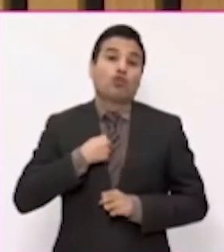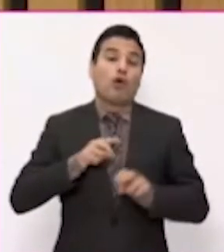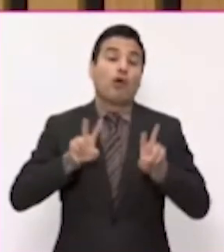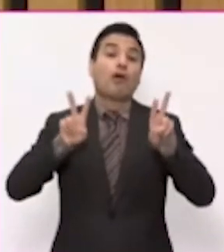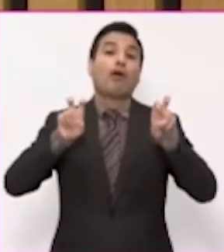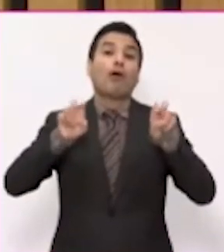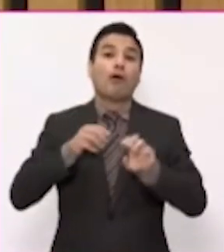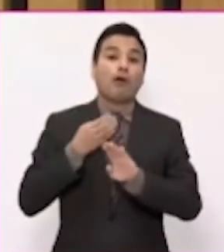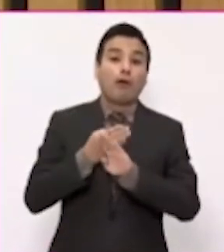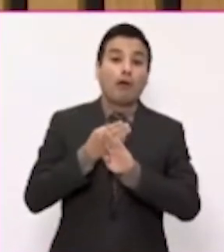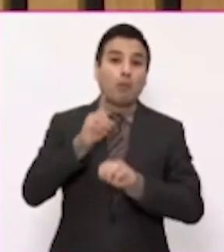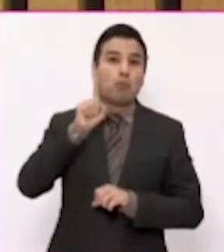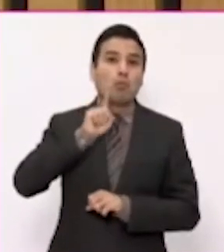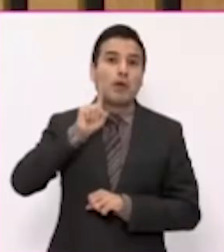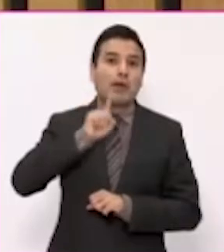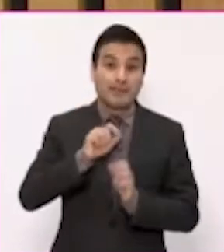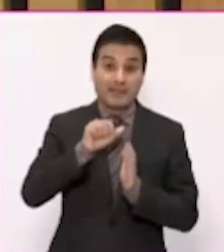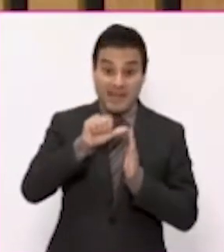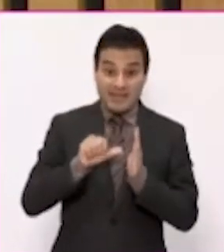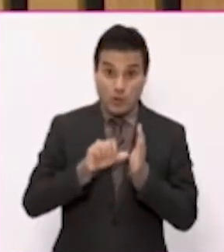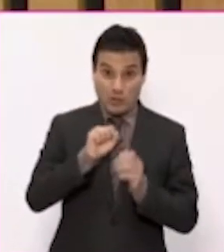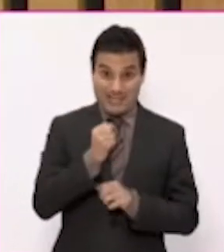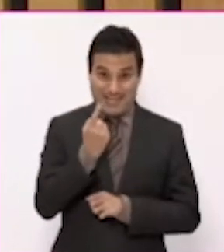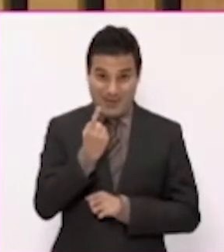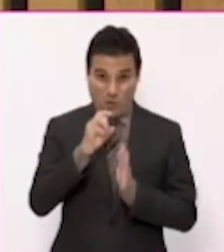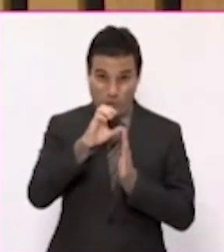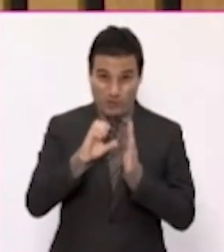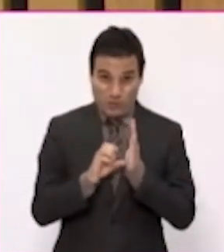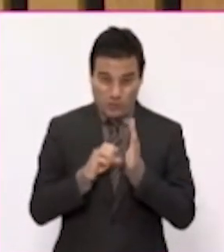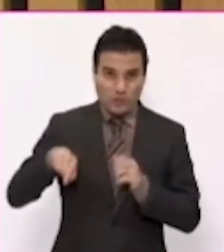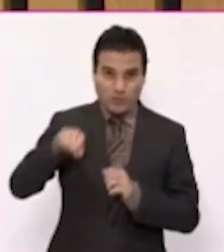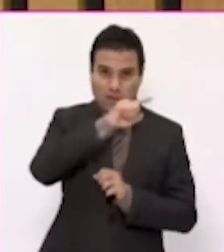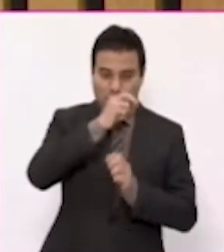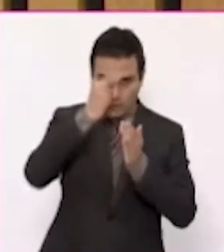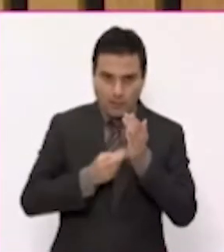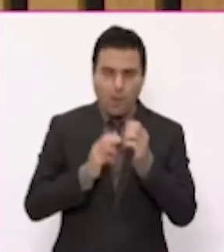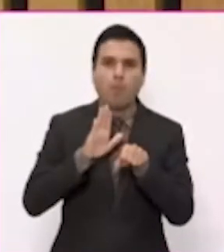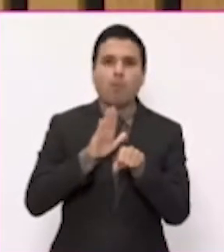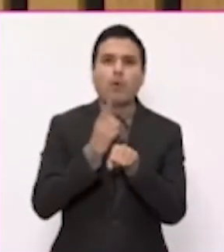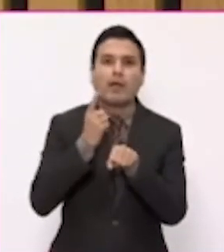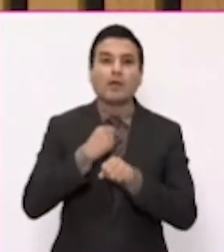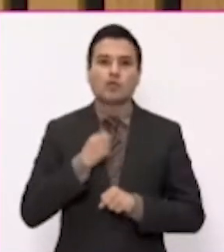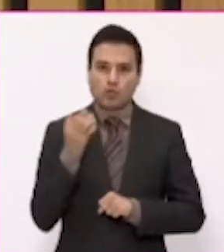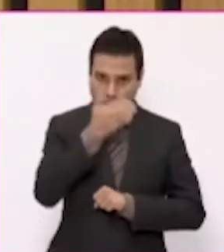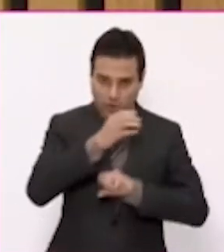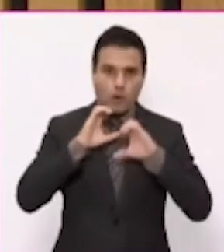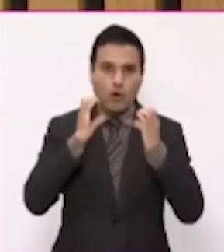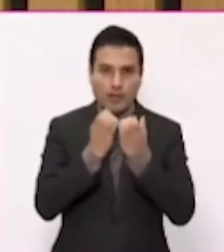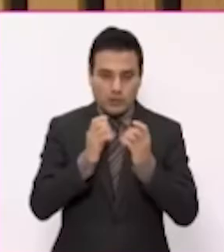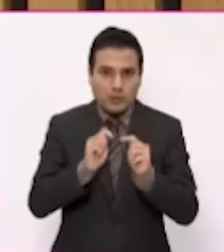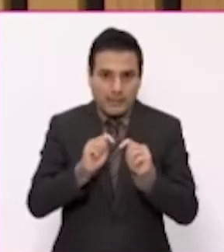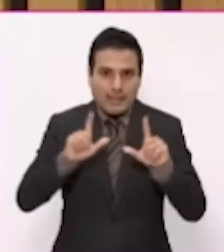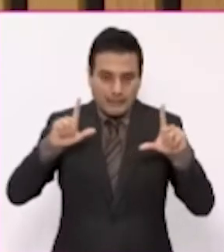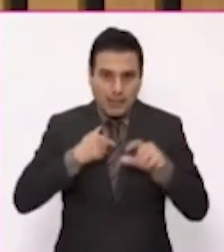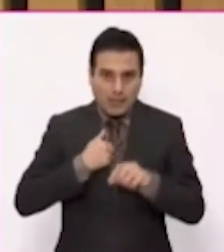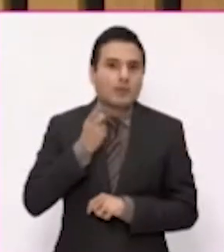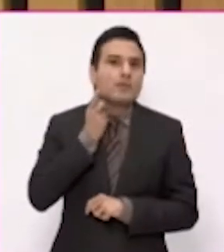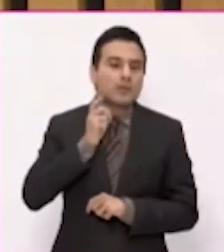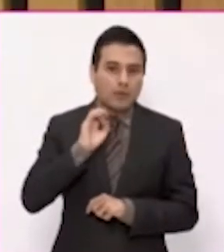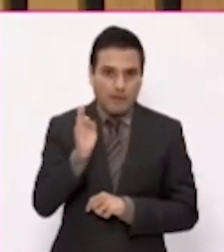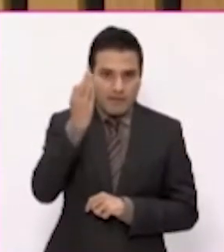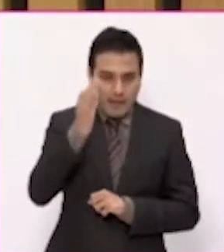género, violentando el artículo 61 constitucional, porque yo fui al Congreso de Tlaxcala en mi condición de diputado